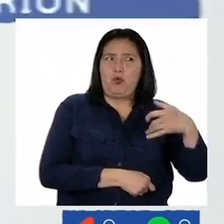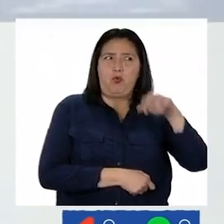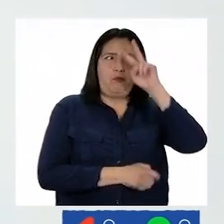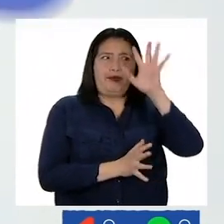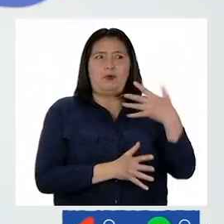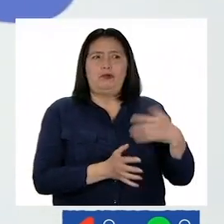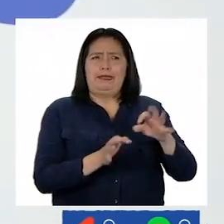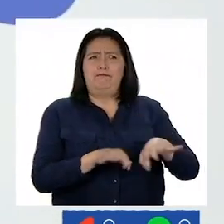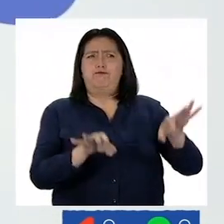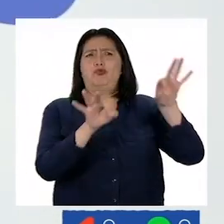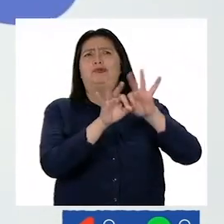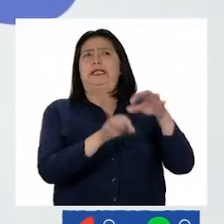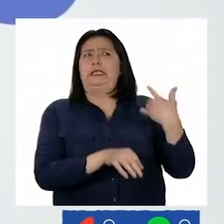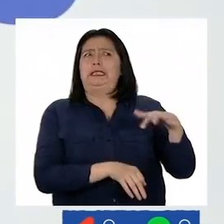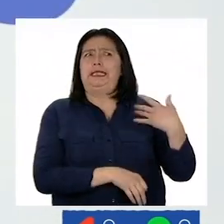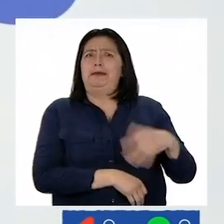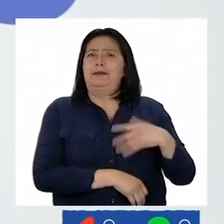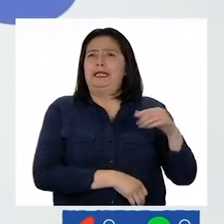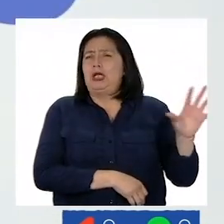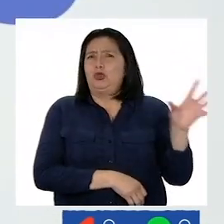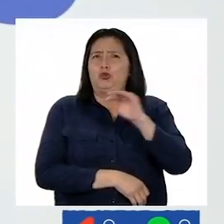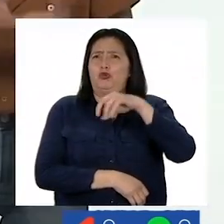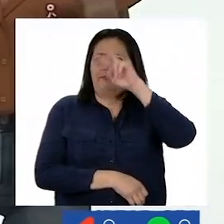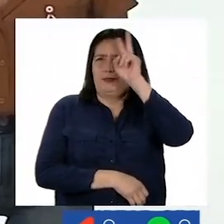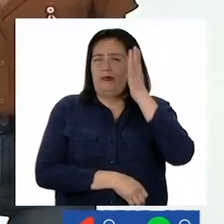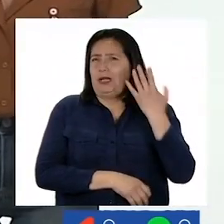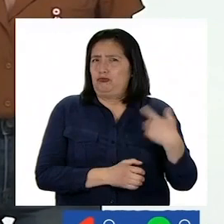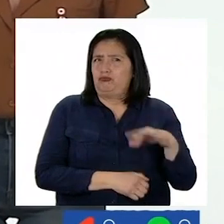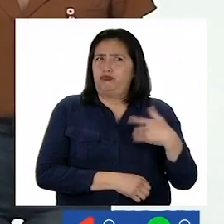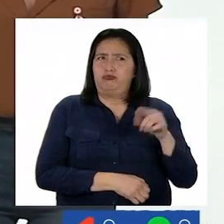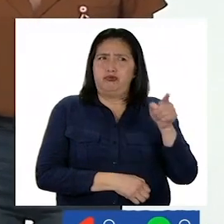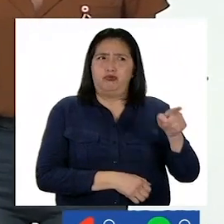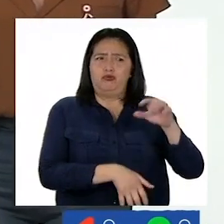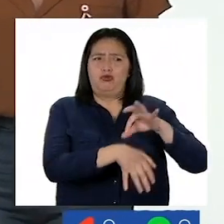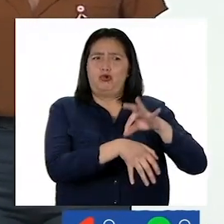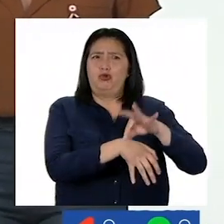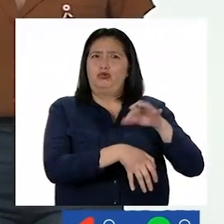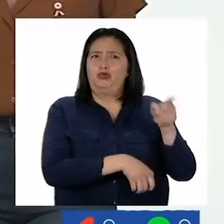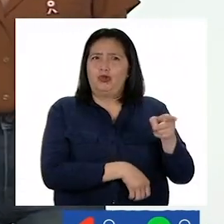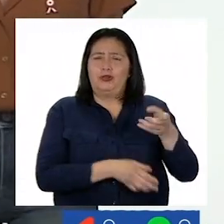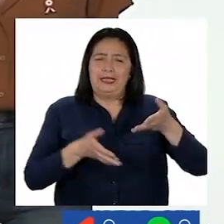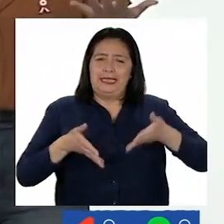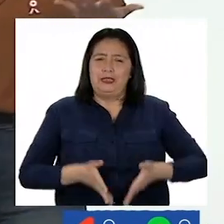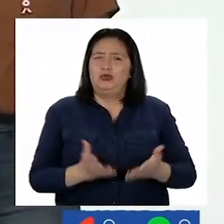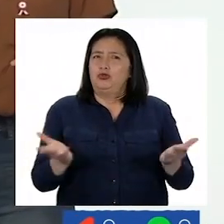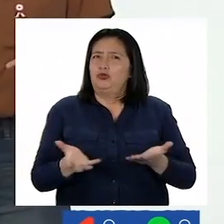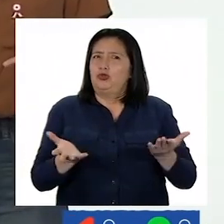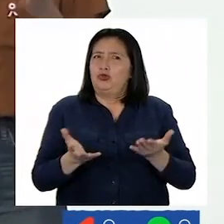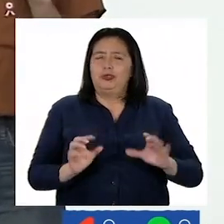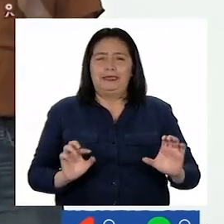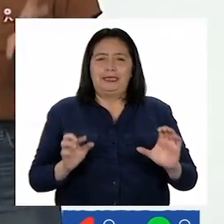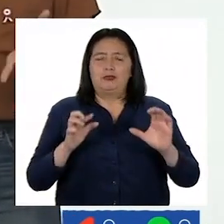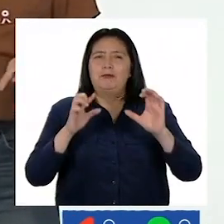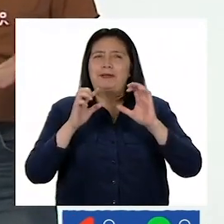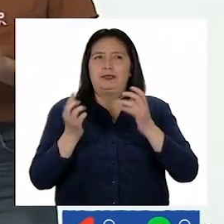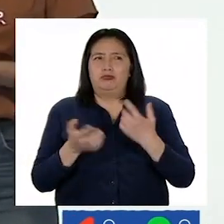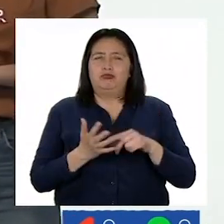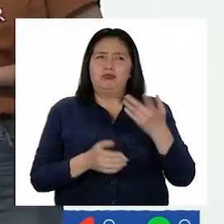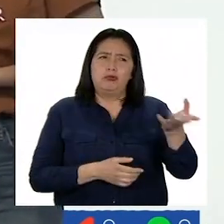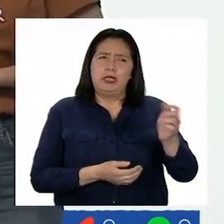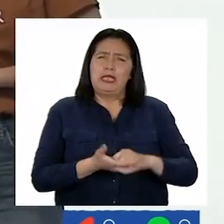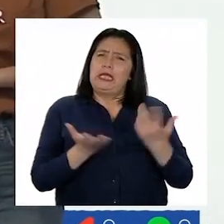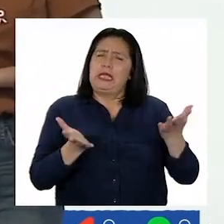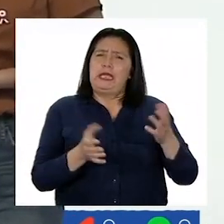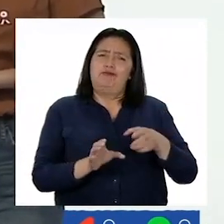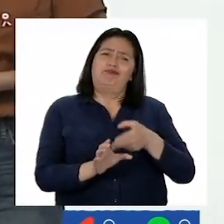sumamente importante para todas y todos los peruanos. Él fue un médico que nació en el departamento de Pasco. Tuvo que dejar